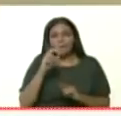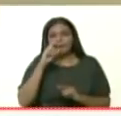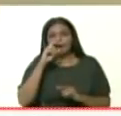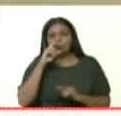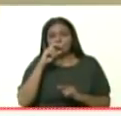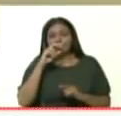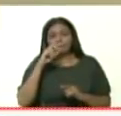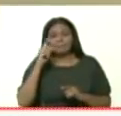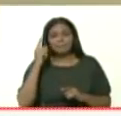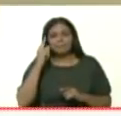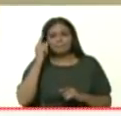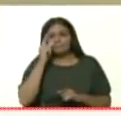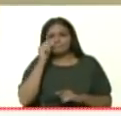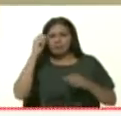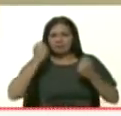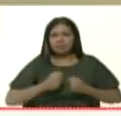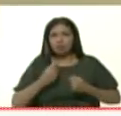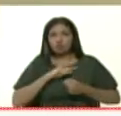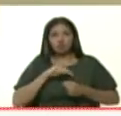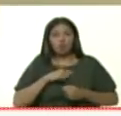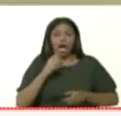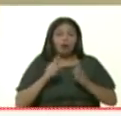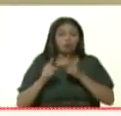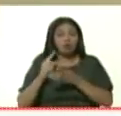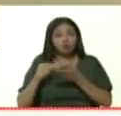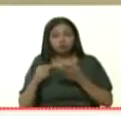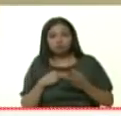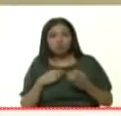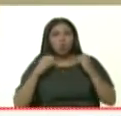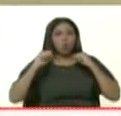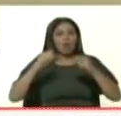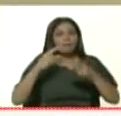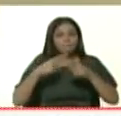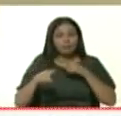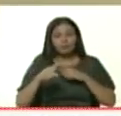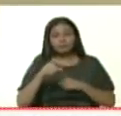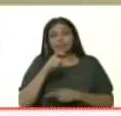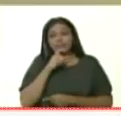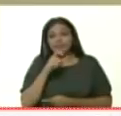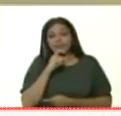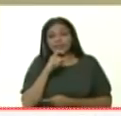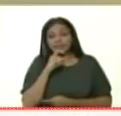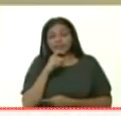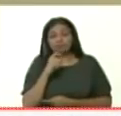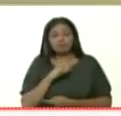logrado, pues. Hay cosas en la vida que uno quiere lograr y le cuesta, me ha costado lograr.